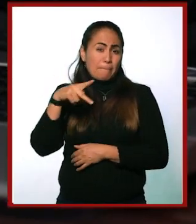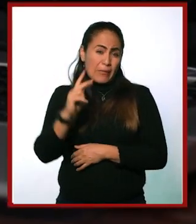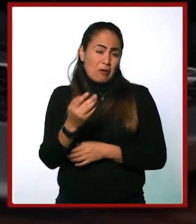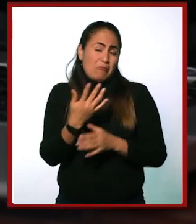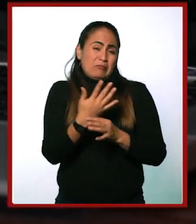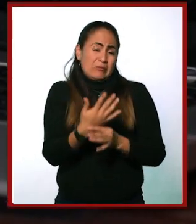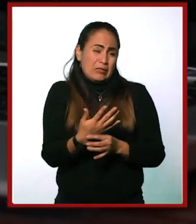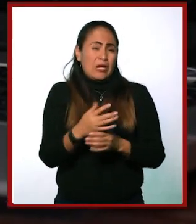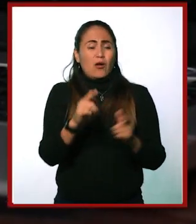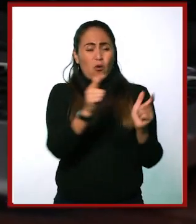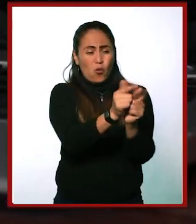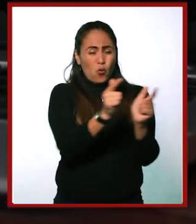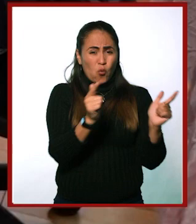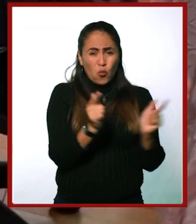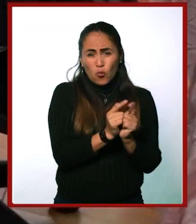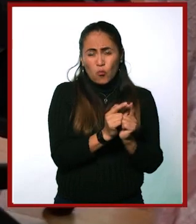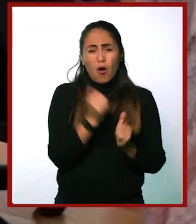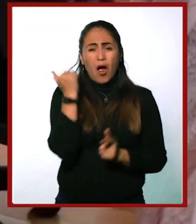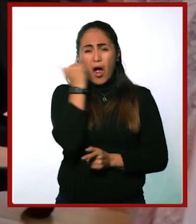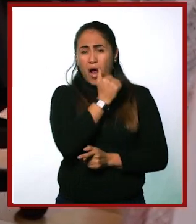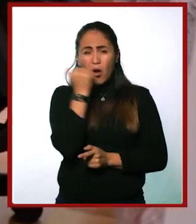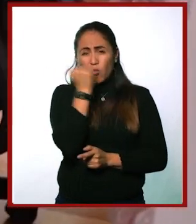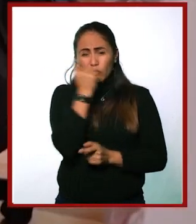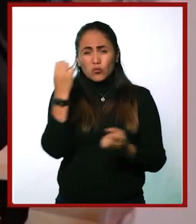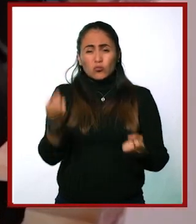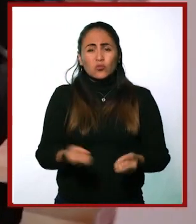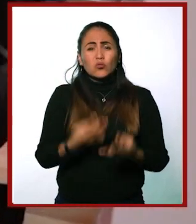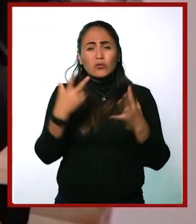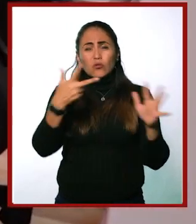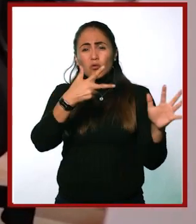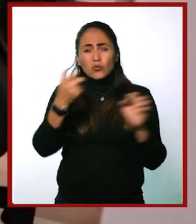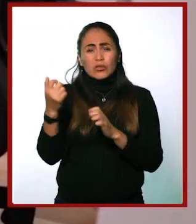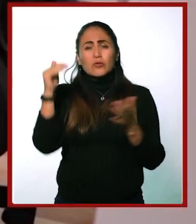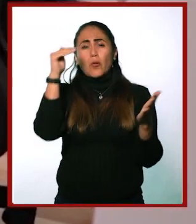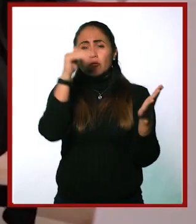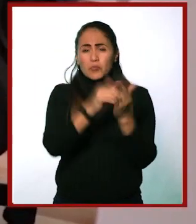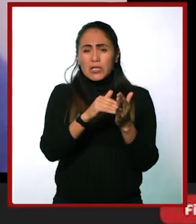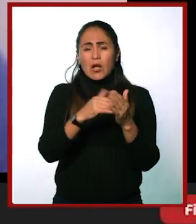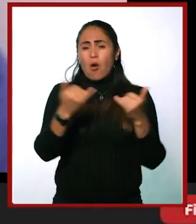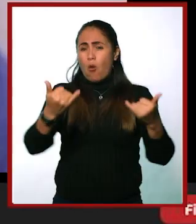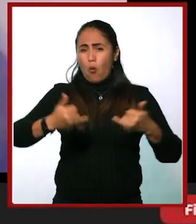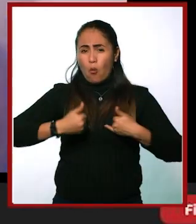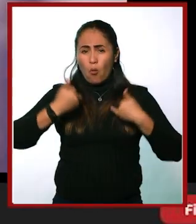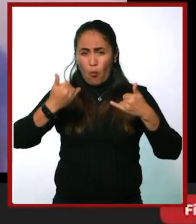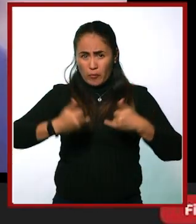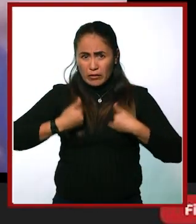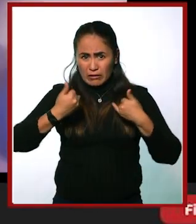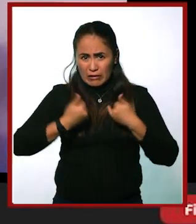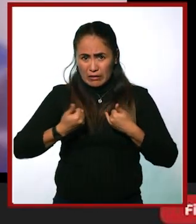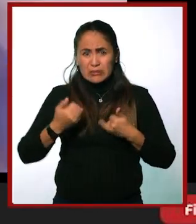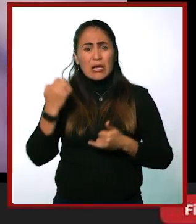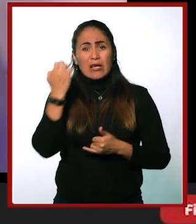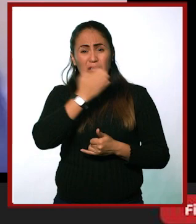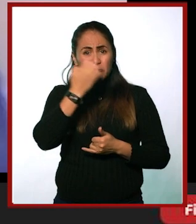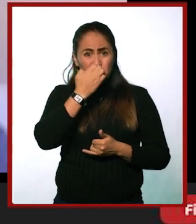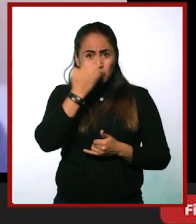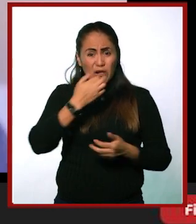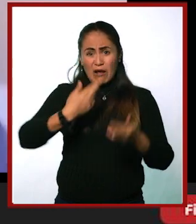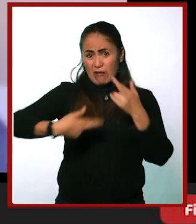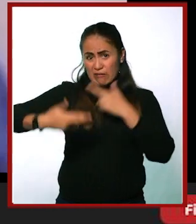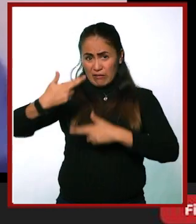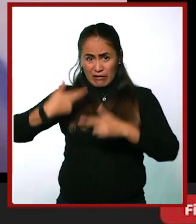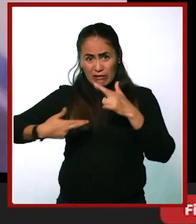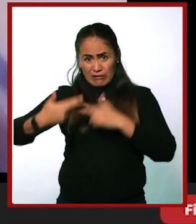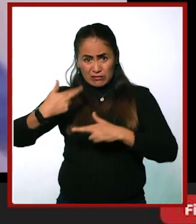que un amplísimo grupo, estamos hablando de casi 800,000 jóvenes, no necesariamente regresaron